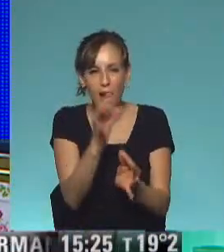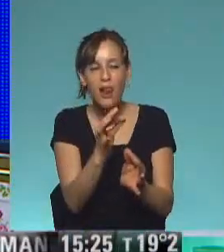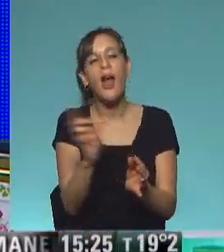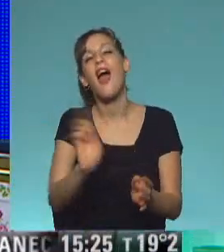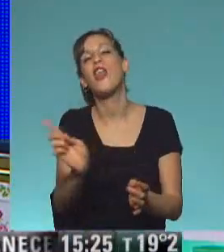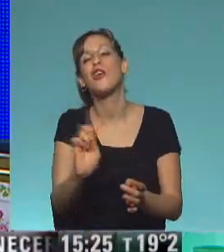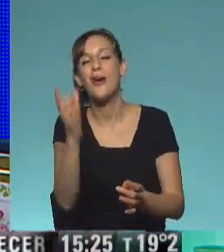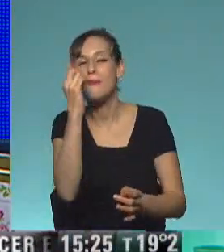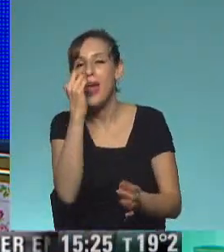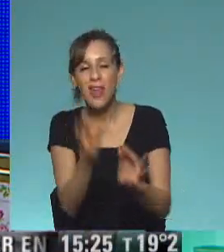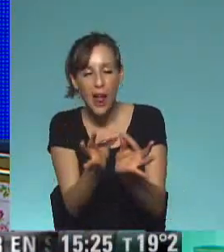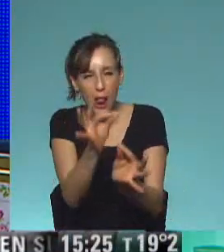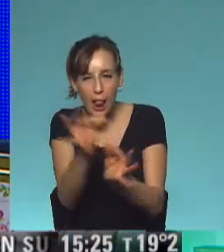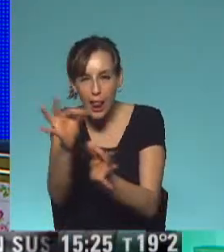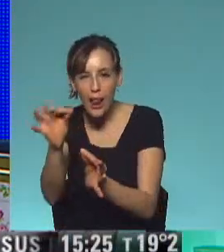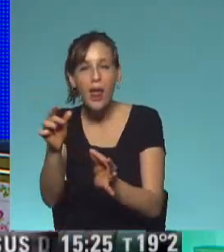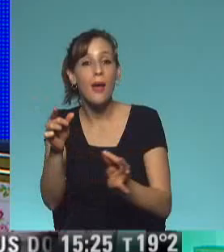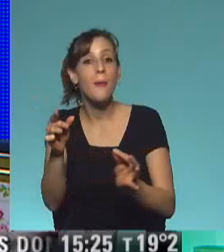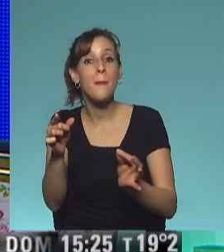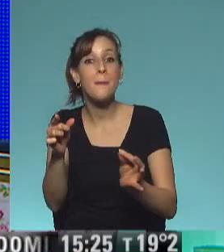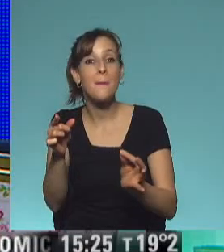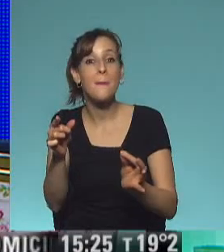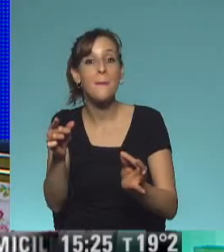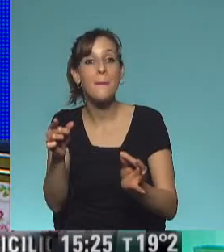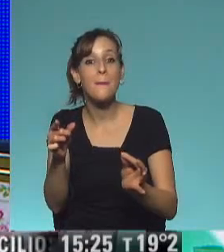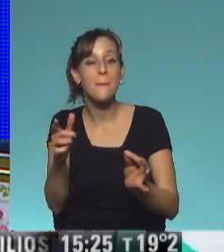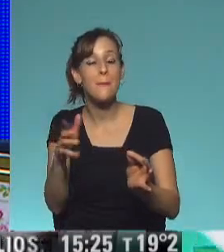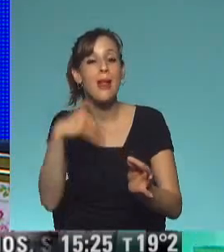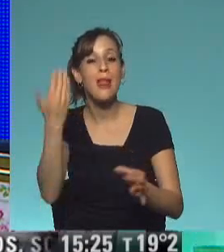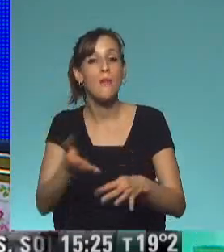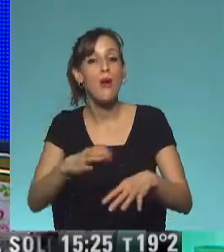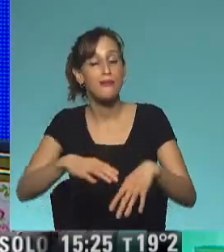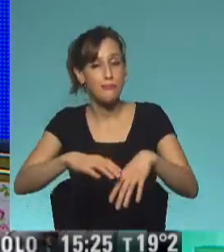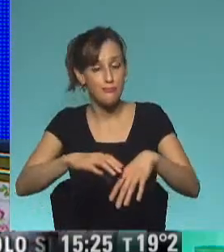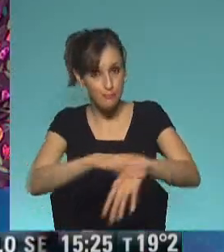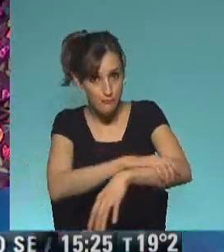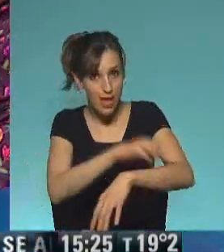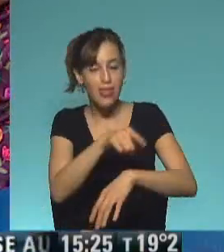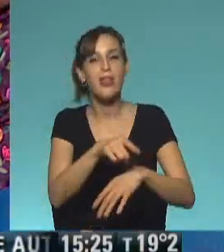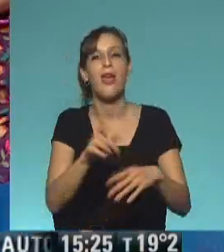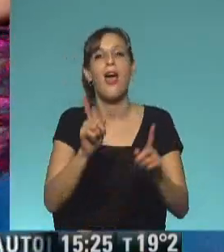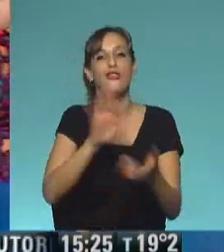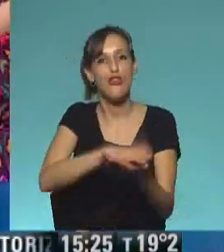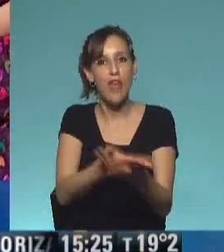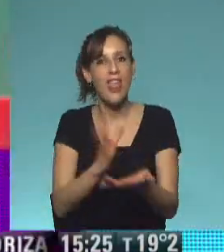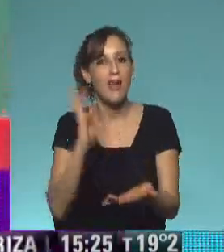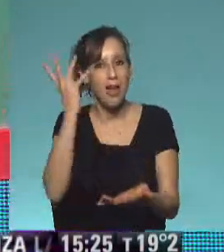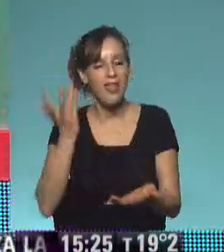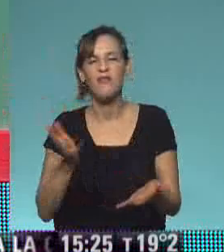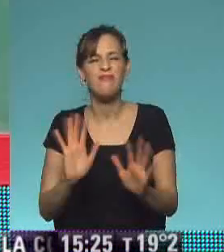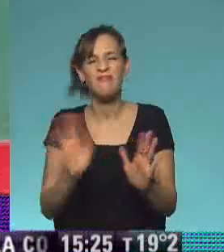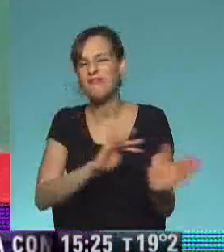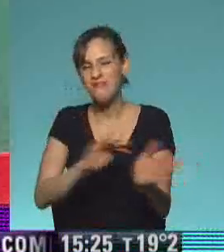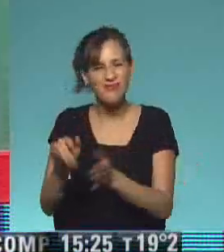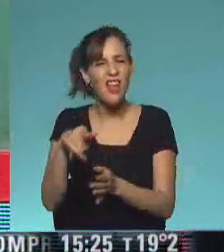es cuando vos tenés que usar las medias para agarrar los escarbadientes, bueno, mientras la tostada se está quemando. Tenés que reducir un poquito las instrucciones para